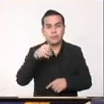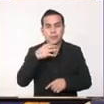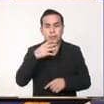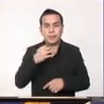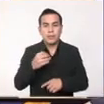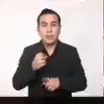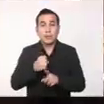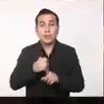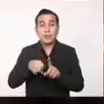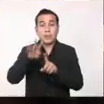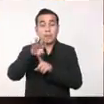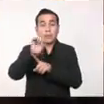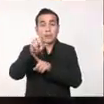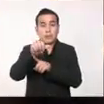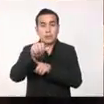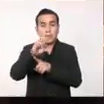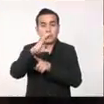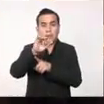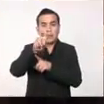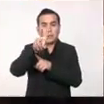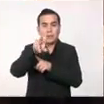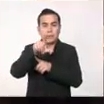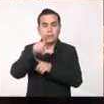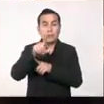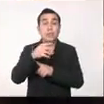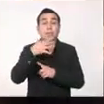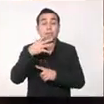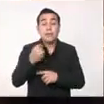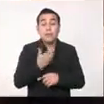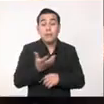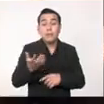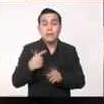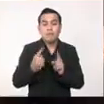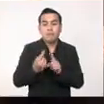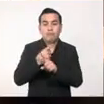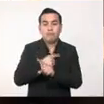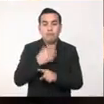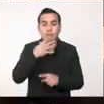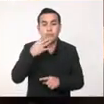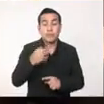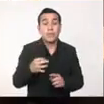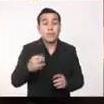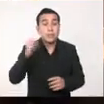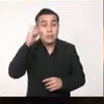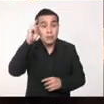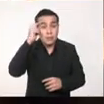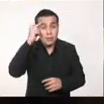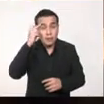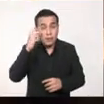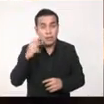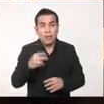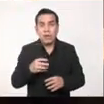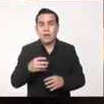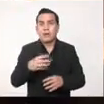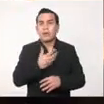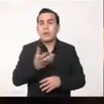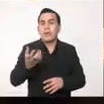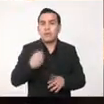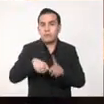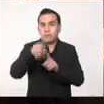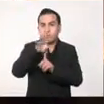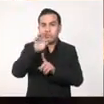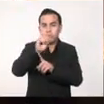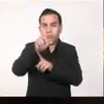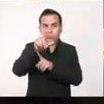elegimos de la sala de lo civil. Y dice después, al momento de la sustitución, si se tratare de un magistrado de cualquiera de las